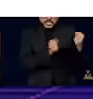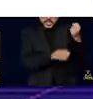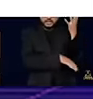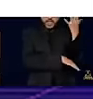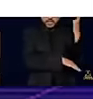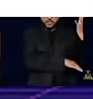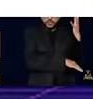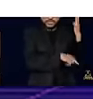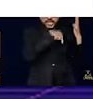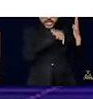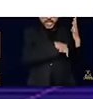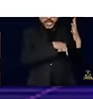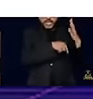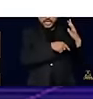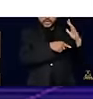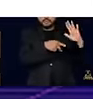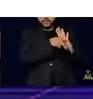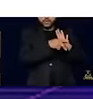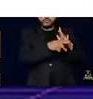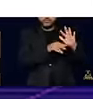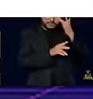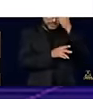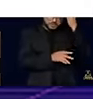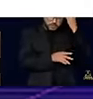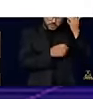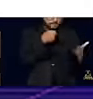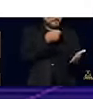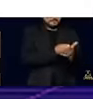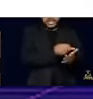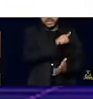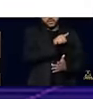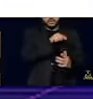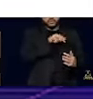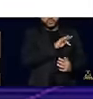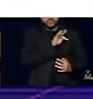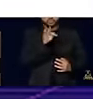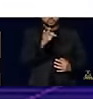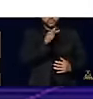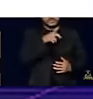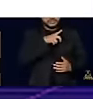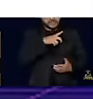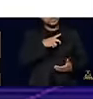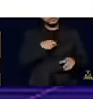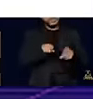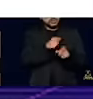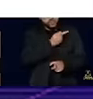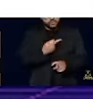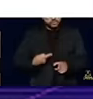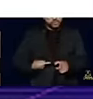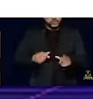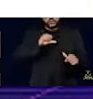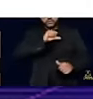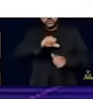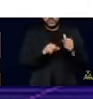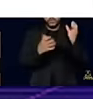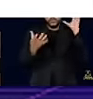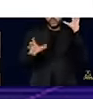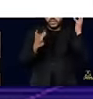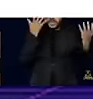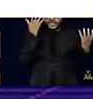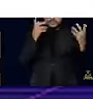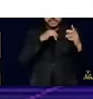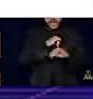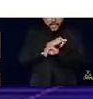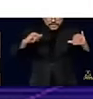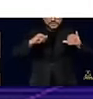que independientemente de que hayan diferencias de lineamientos políticos, pues para eso fue creada la política, para que